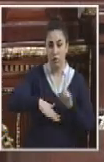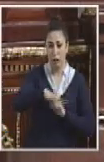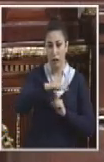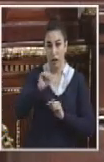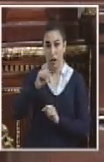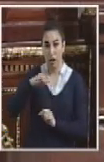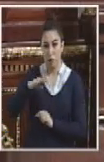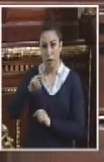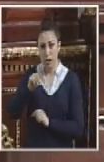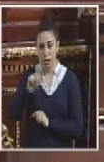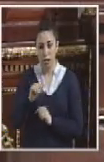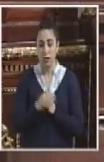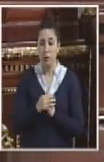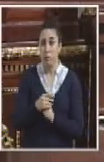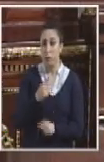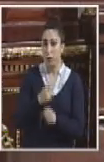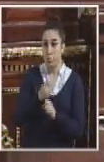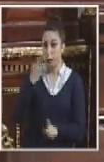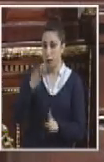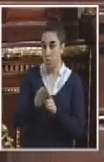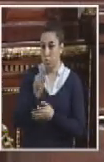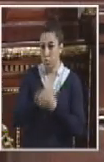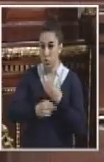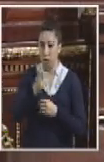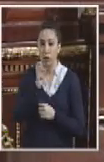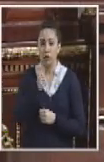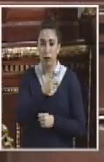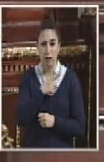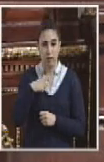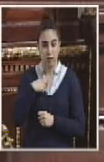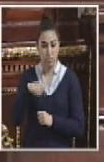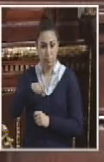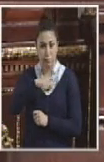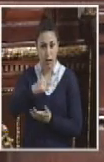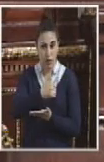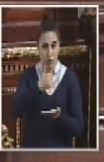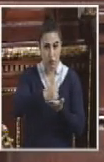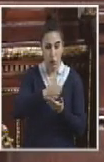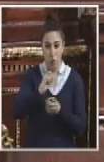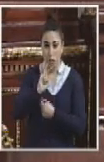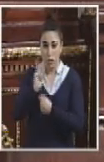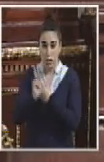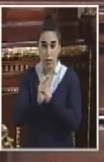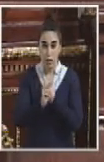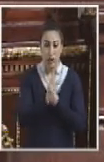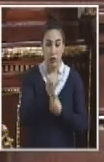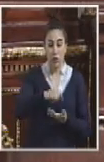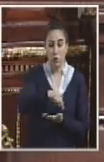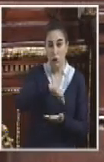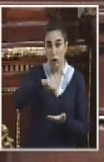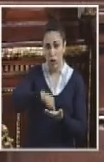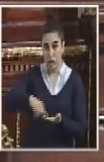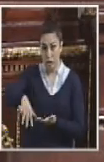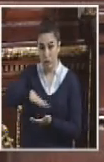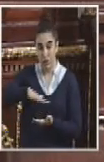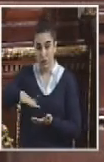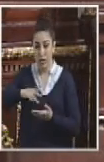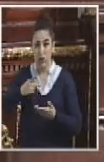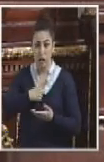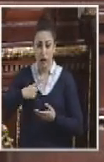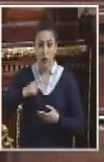destacar que uno de los objetivos es conseguir que las ciudades y los asentamientos humanos sean